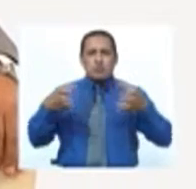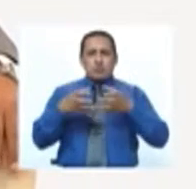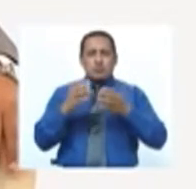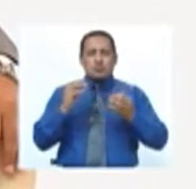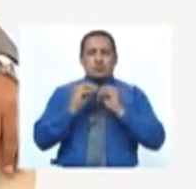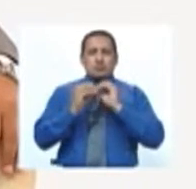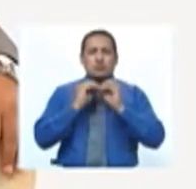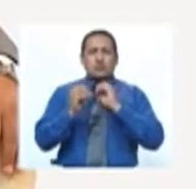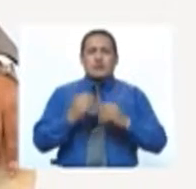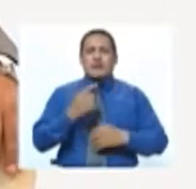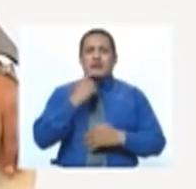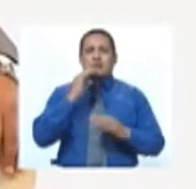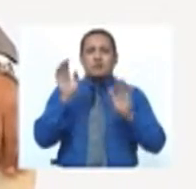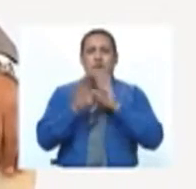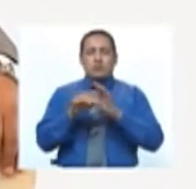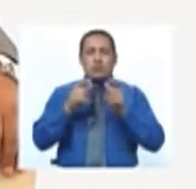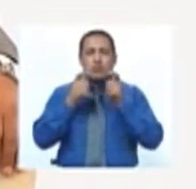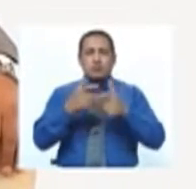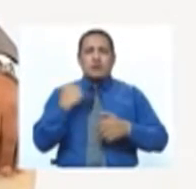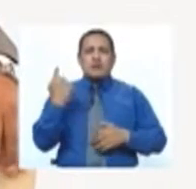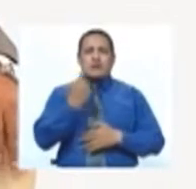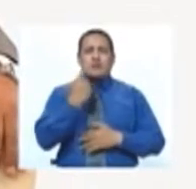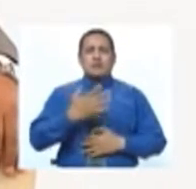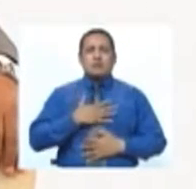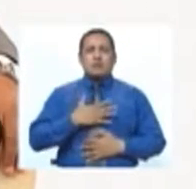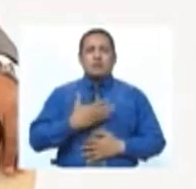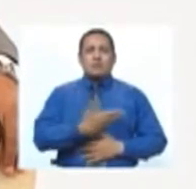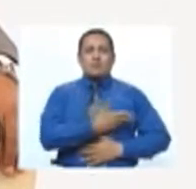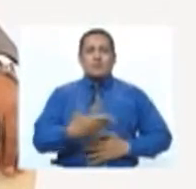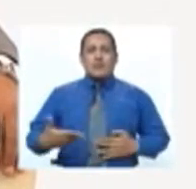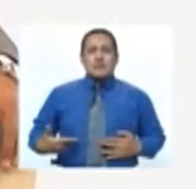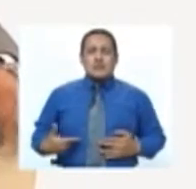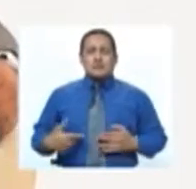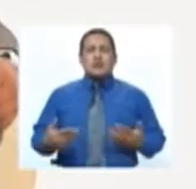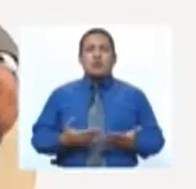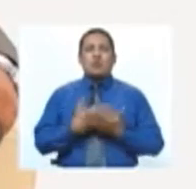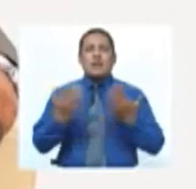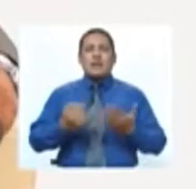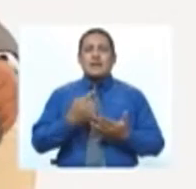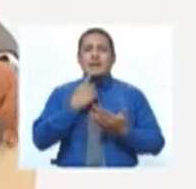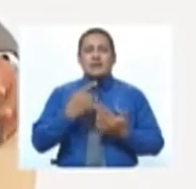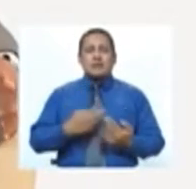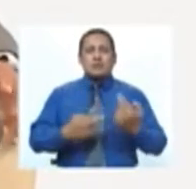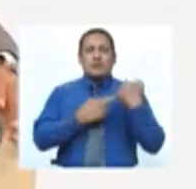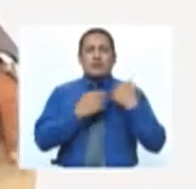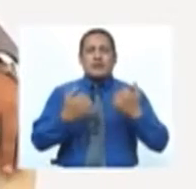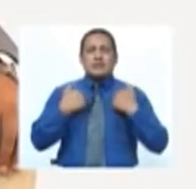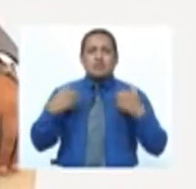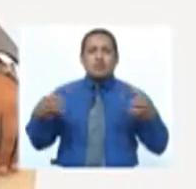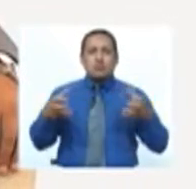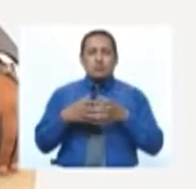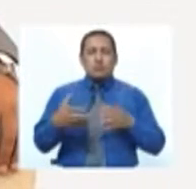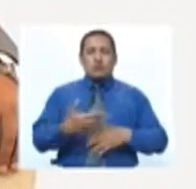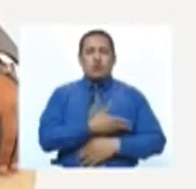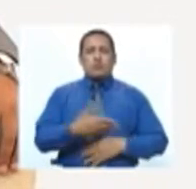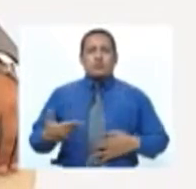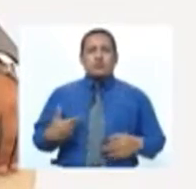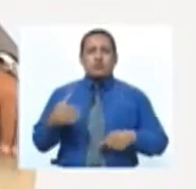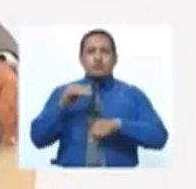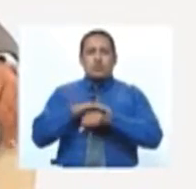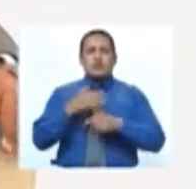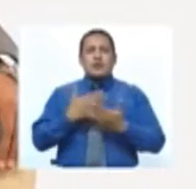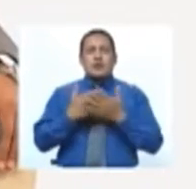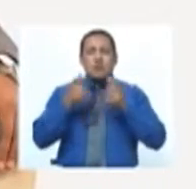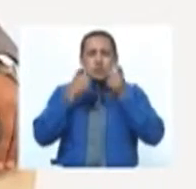rector, que en este caso es la Superintendencia Nacional de Bienes Estatales. ¿Cuáles son las obligaciones que tienen las entidades públicas respecto